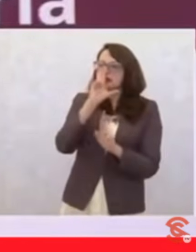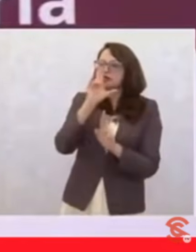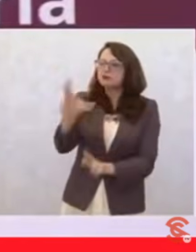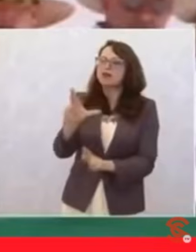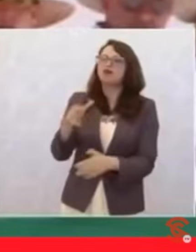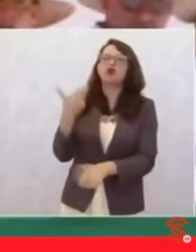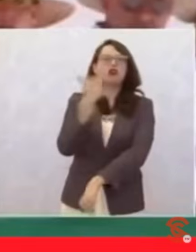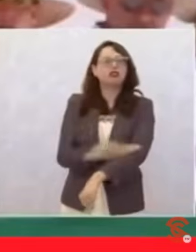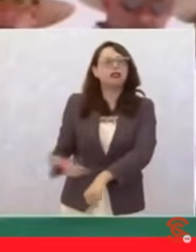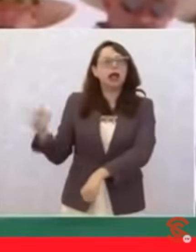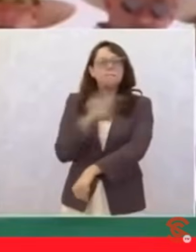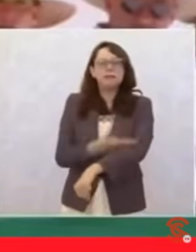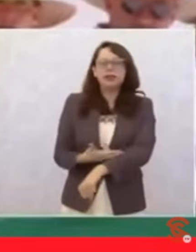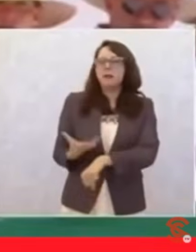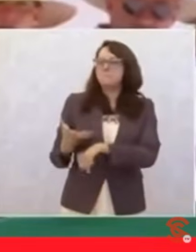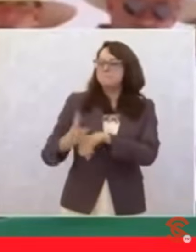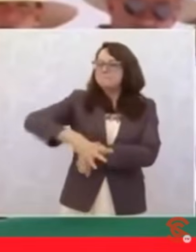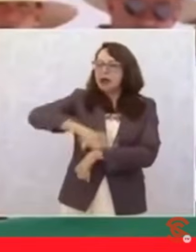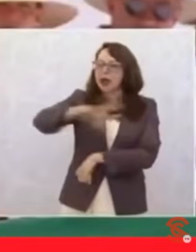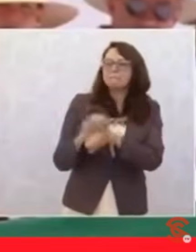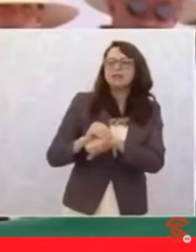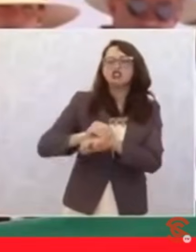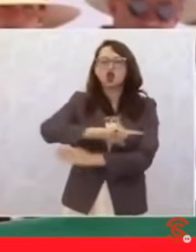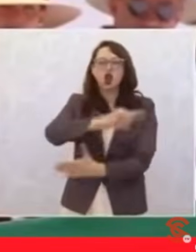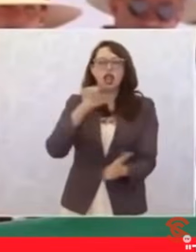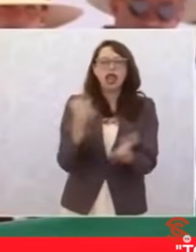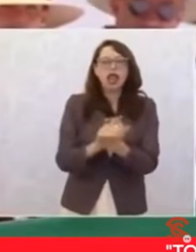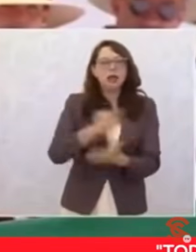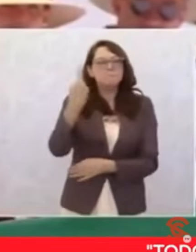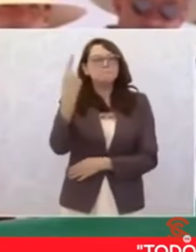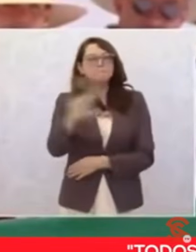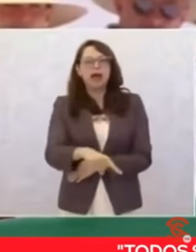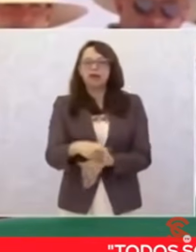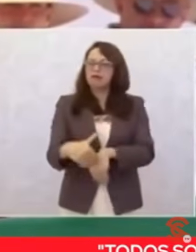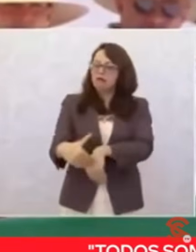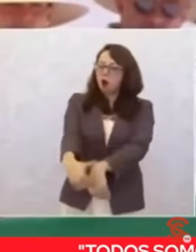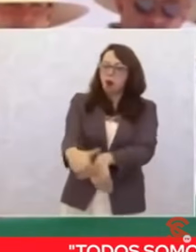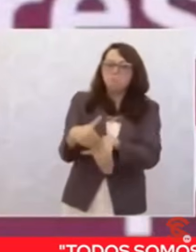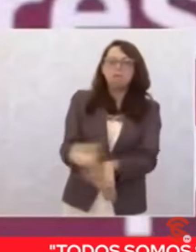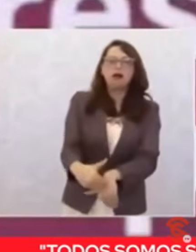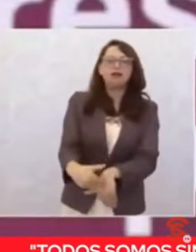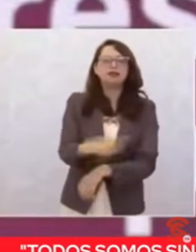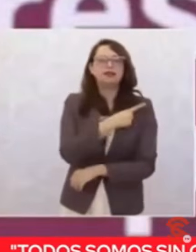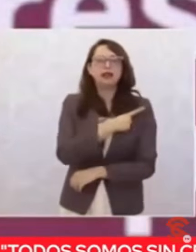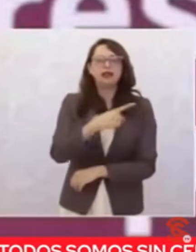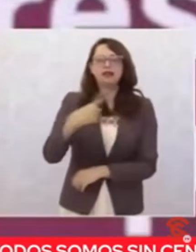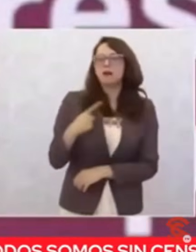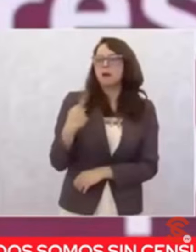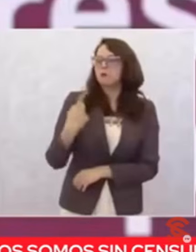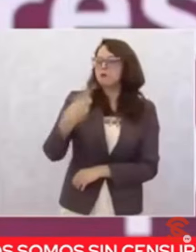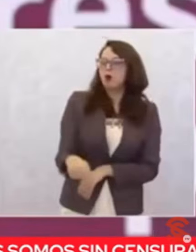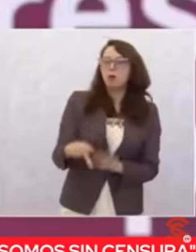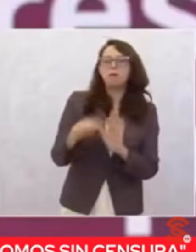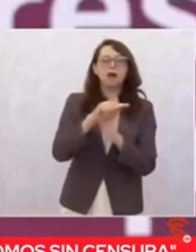acreditándose conforme a la ley y sujeto a nuestras normas.